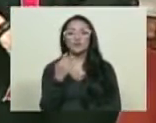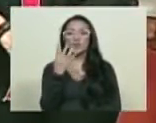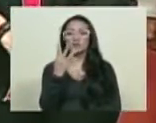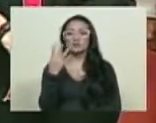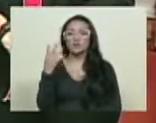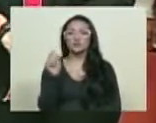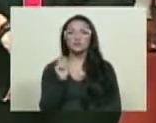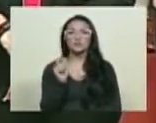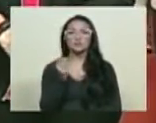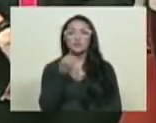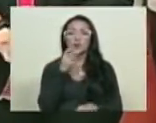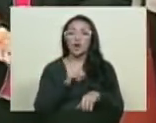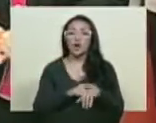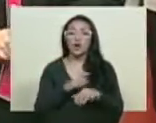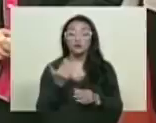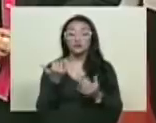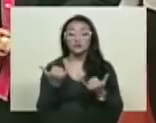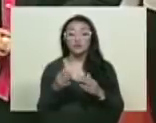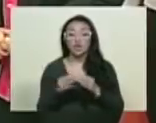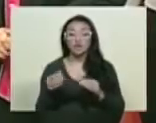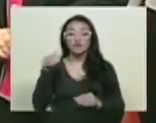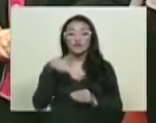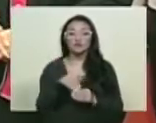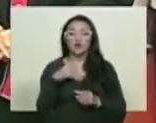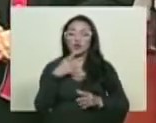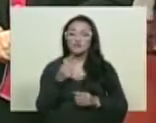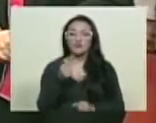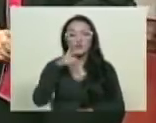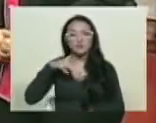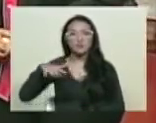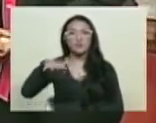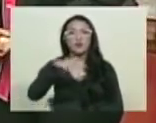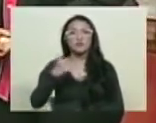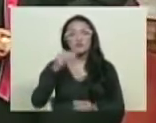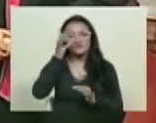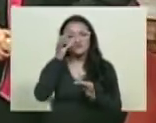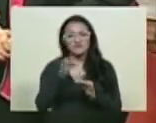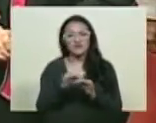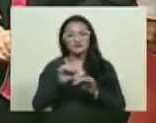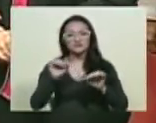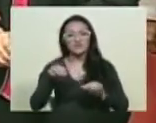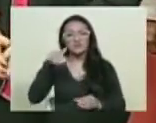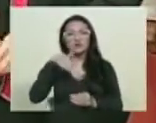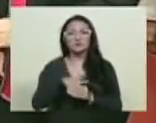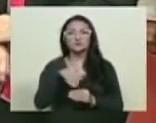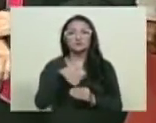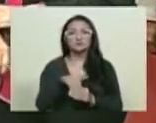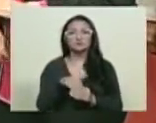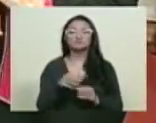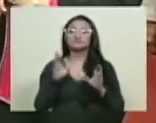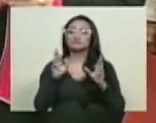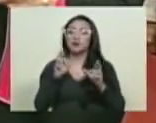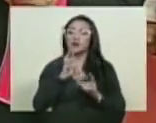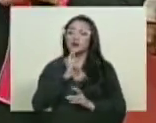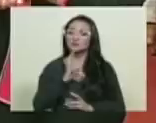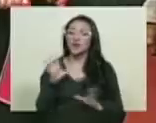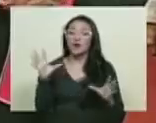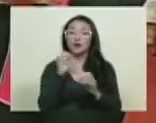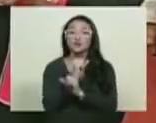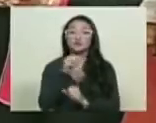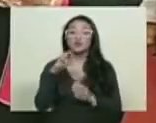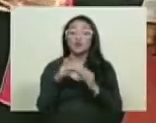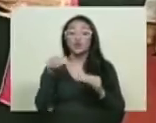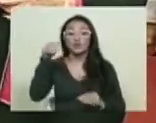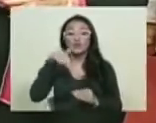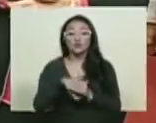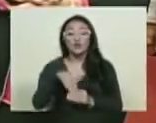buena hora para ir a votar confío del pueblo tengo fe absoluto del sistema electoral y esperemos los resultados en la noche a votar